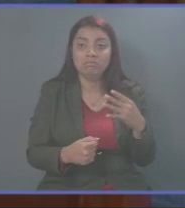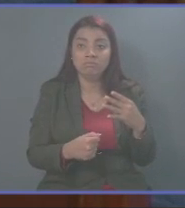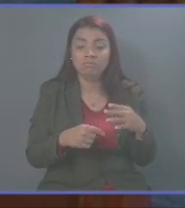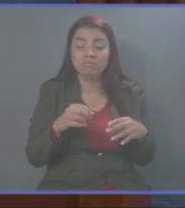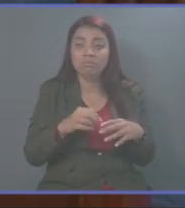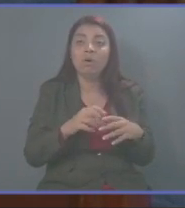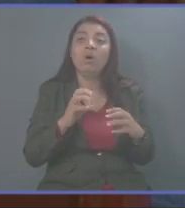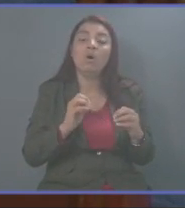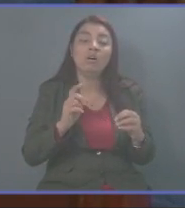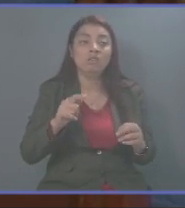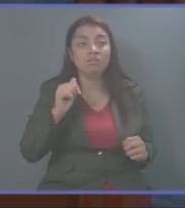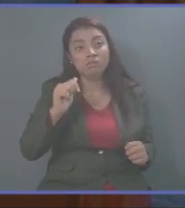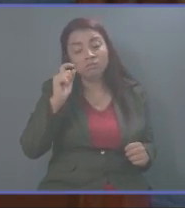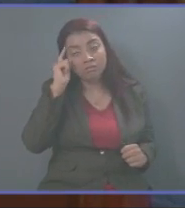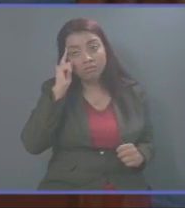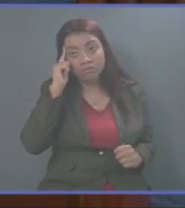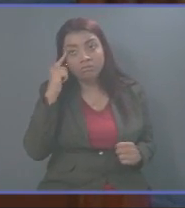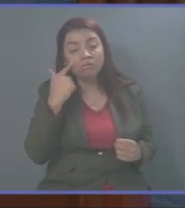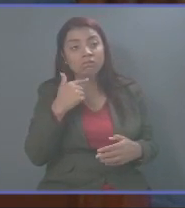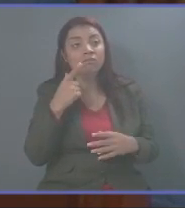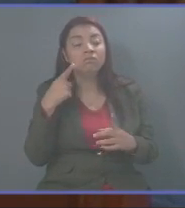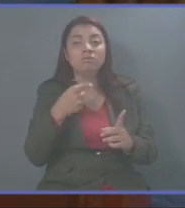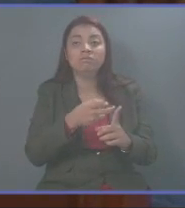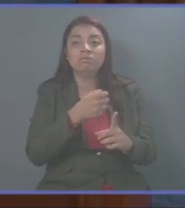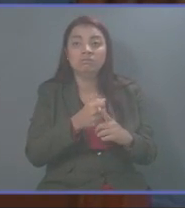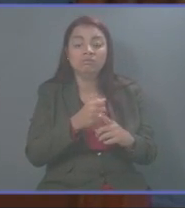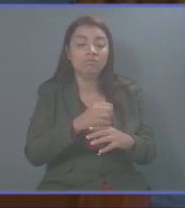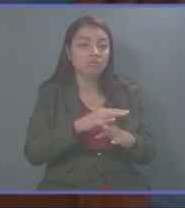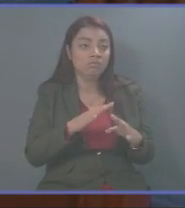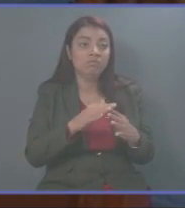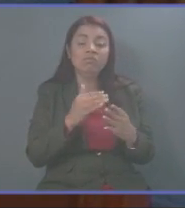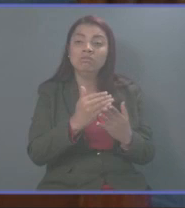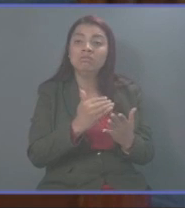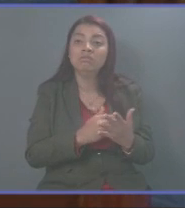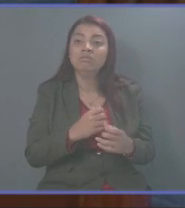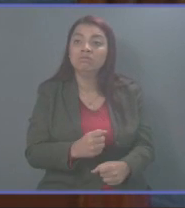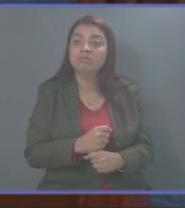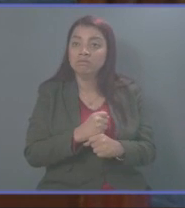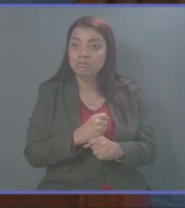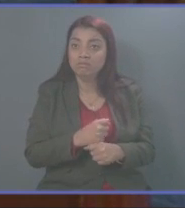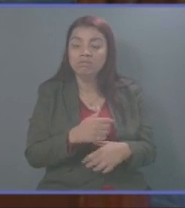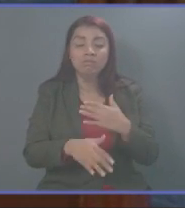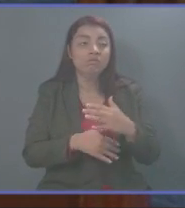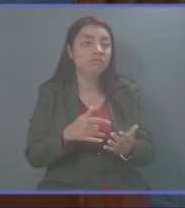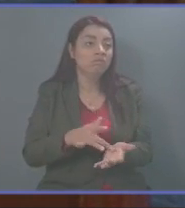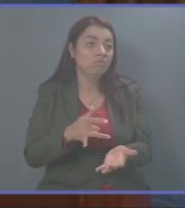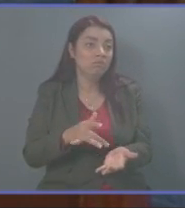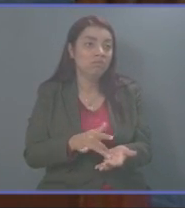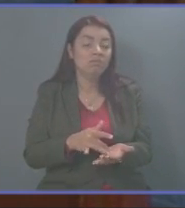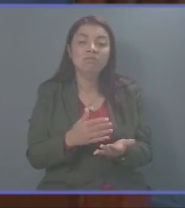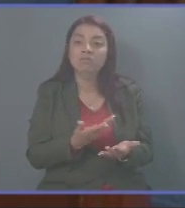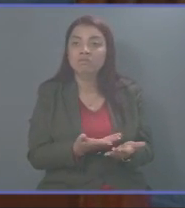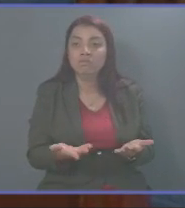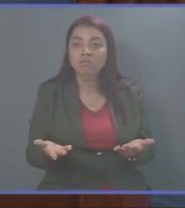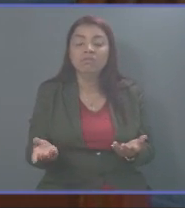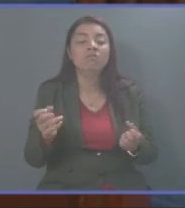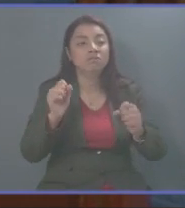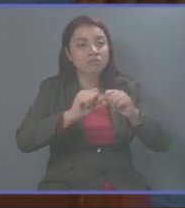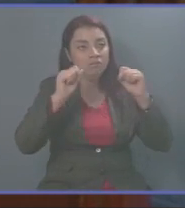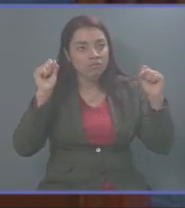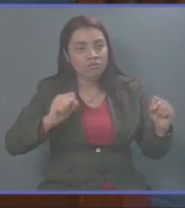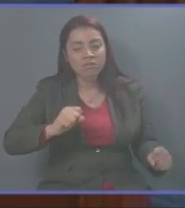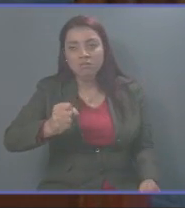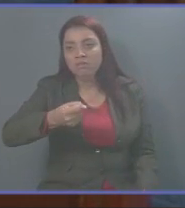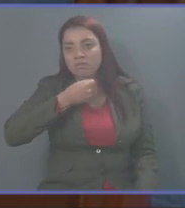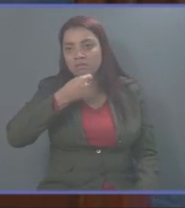reciclaje y o valorización, disposición final, entre otros, que garanticen el adecuado manejo y aprovechamiento de los residuos. Sistema de